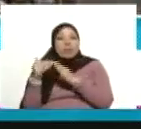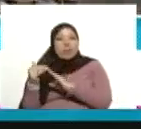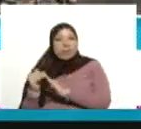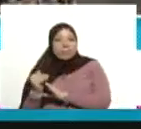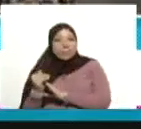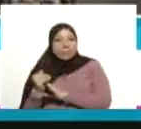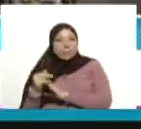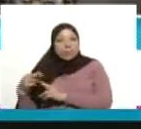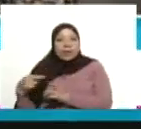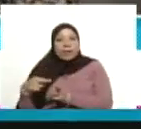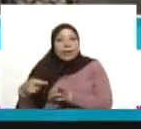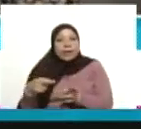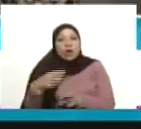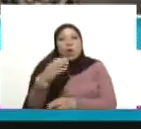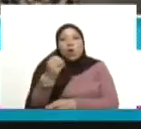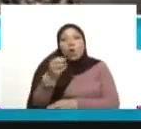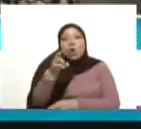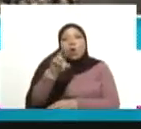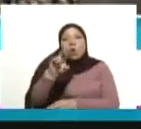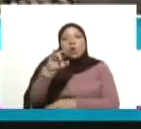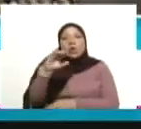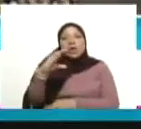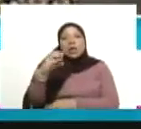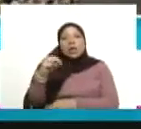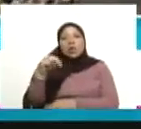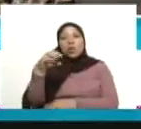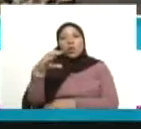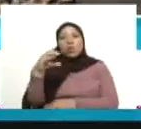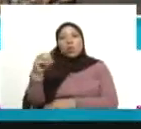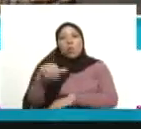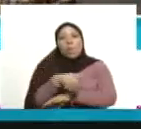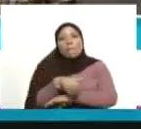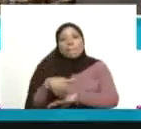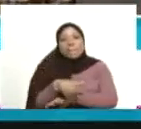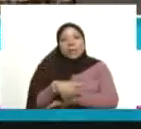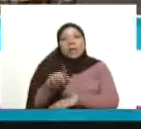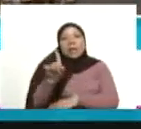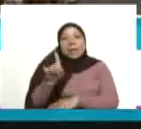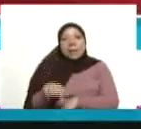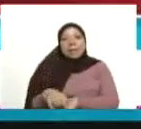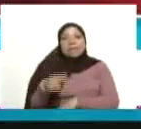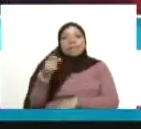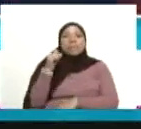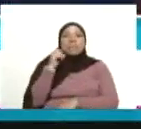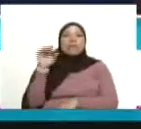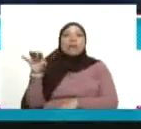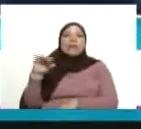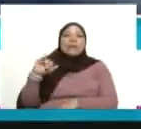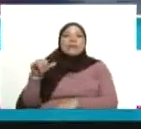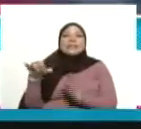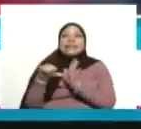¿Ah? En Bolívar también, calle Rocío de Santa Elena de Guairén.